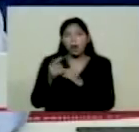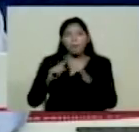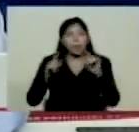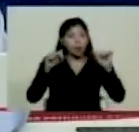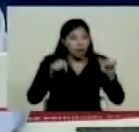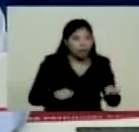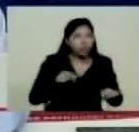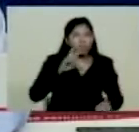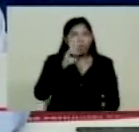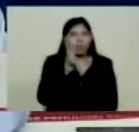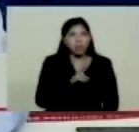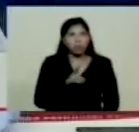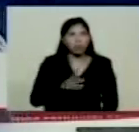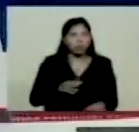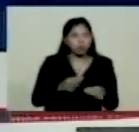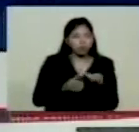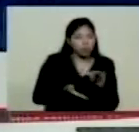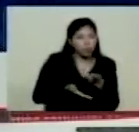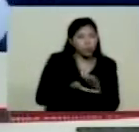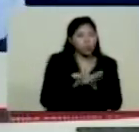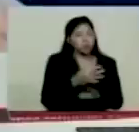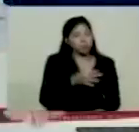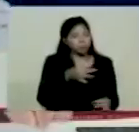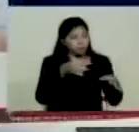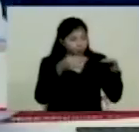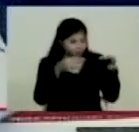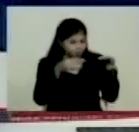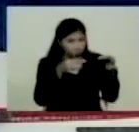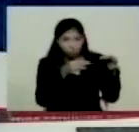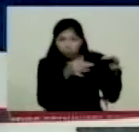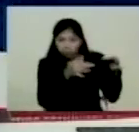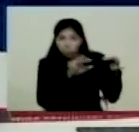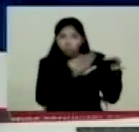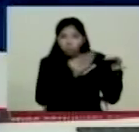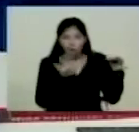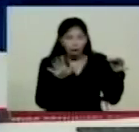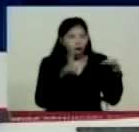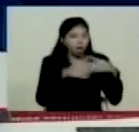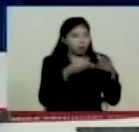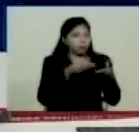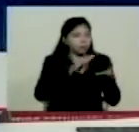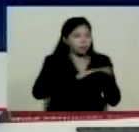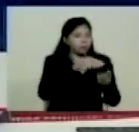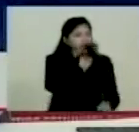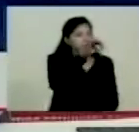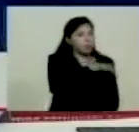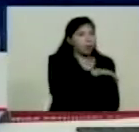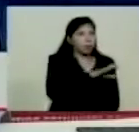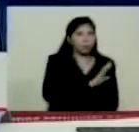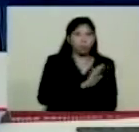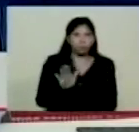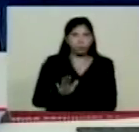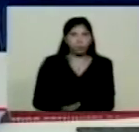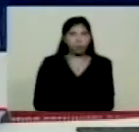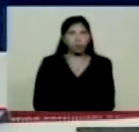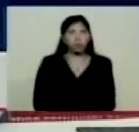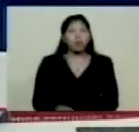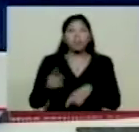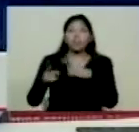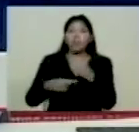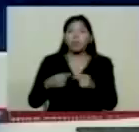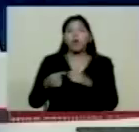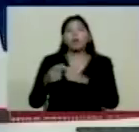se imprime el comprobante de resguardo. Usted ve el voto y lo deposita en la caja de resguardo. Y después se cuentan el 52% de los